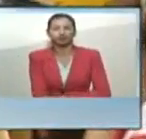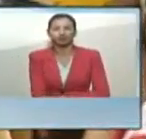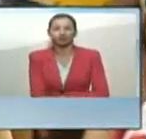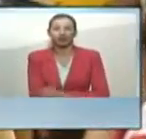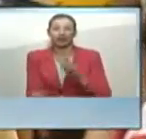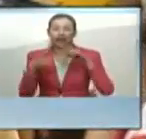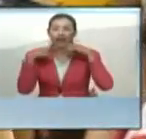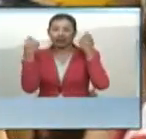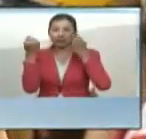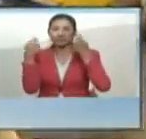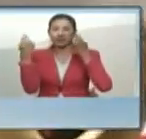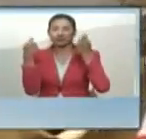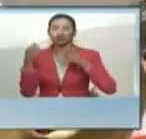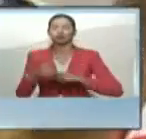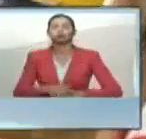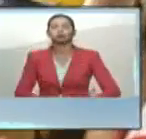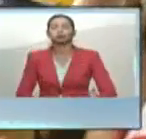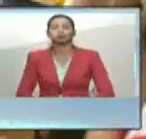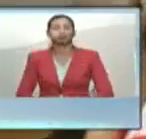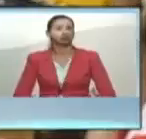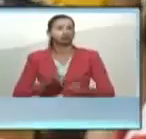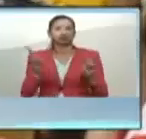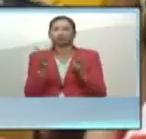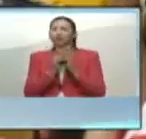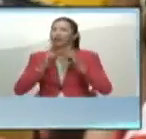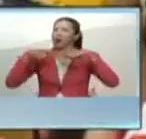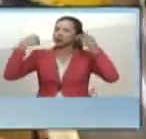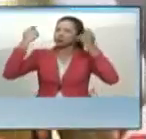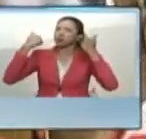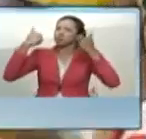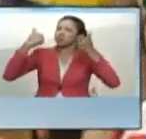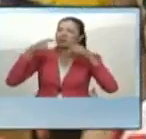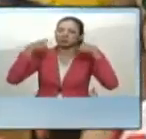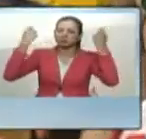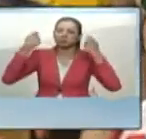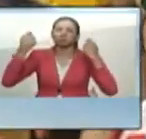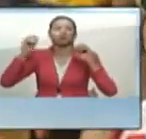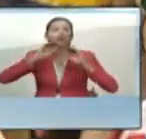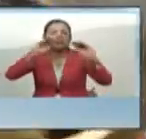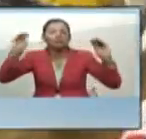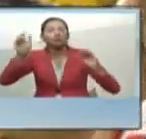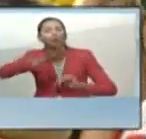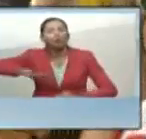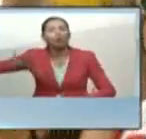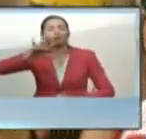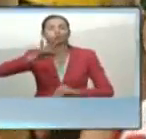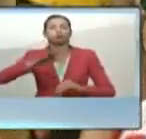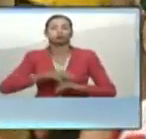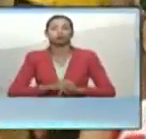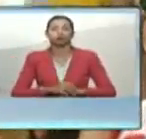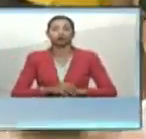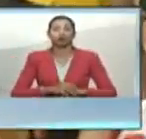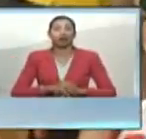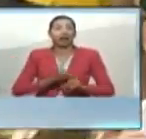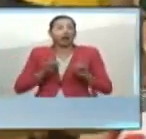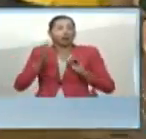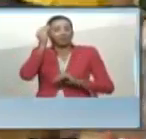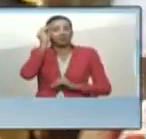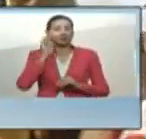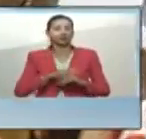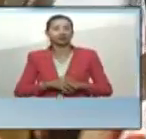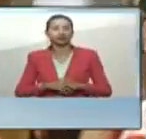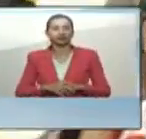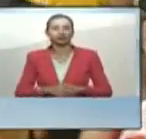campaña era lo suficientemente buena para el llamado de toda nuestra población. Y a muchos de nosotros se nos pegó la de